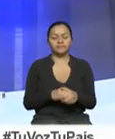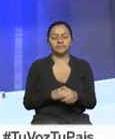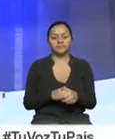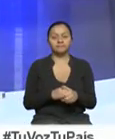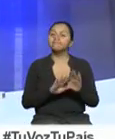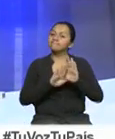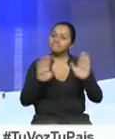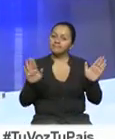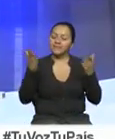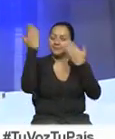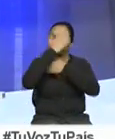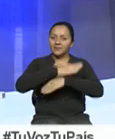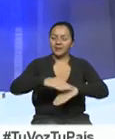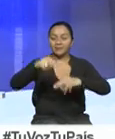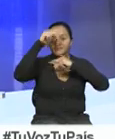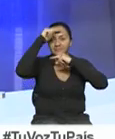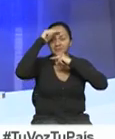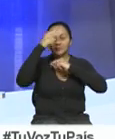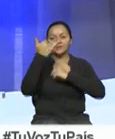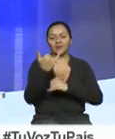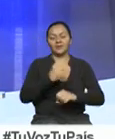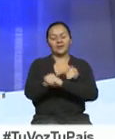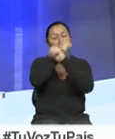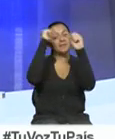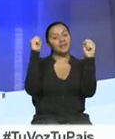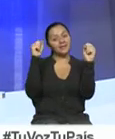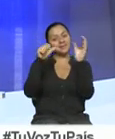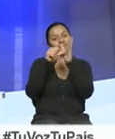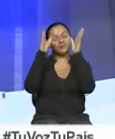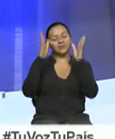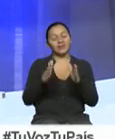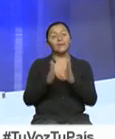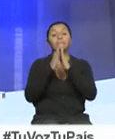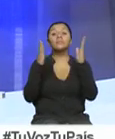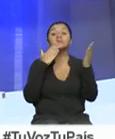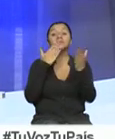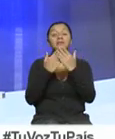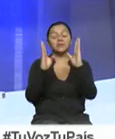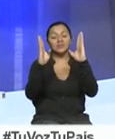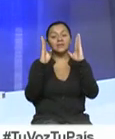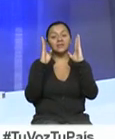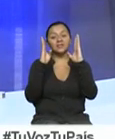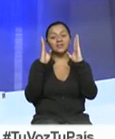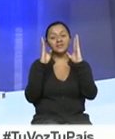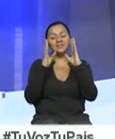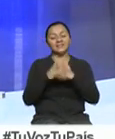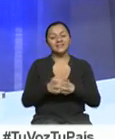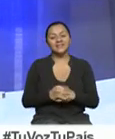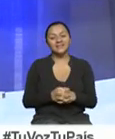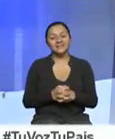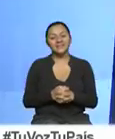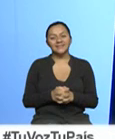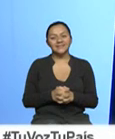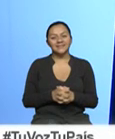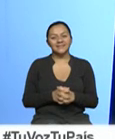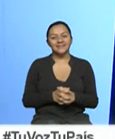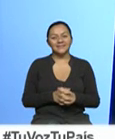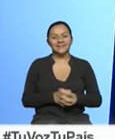Así llegamos al final de esta primera emisión de su noticiero ciudadano. Muchas gracias por habernos acompañado en esta mañana.